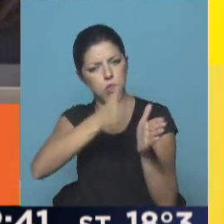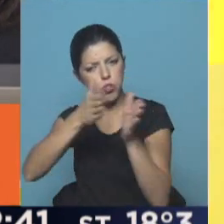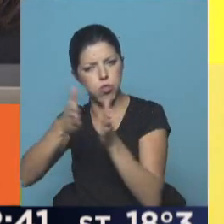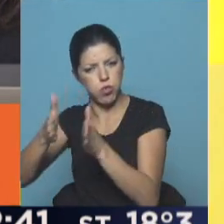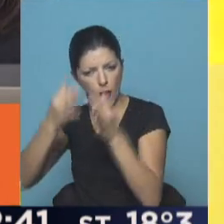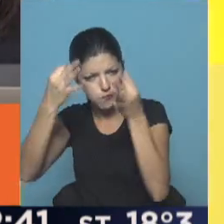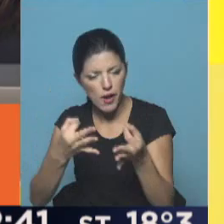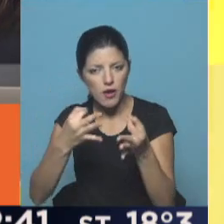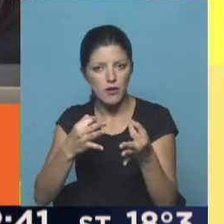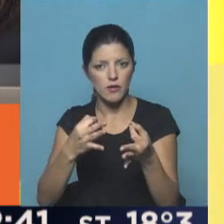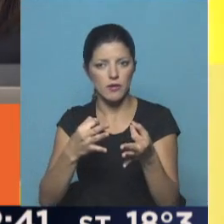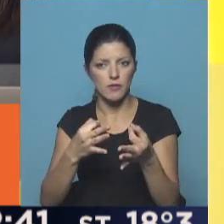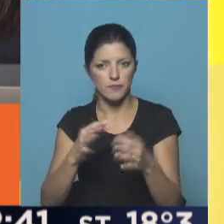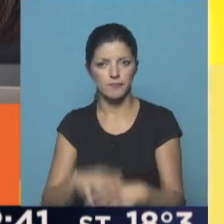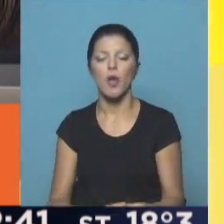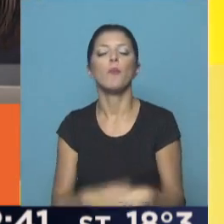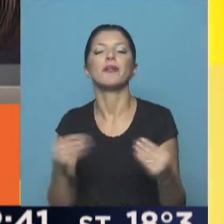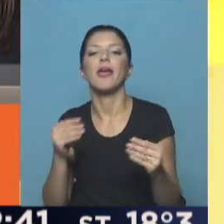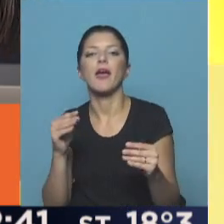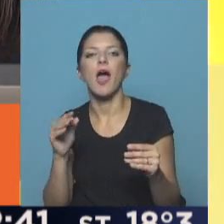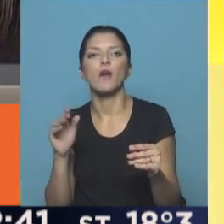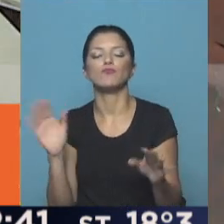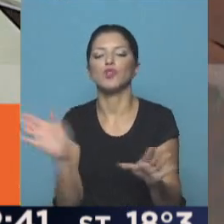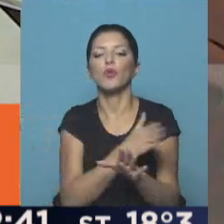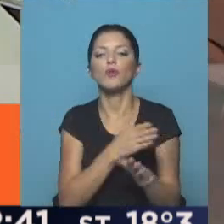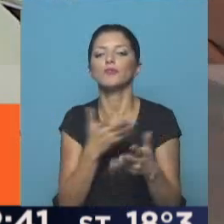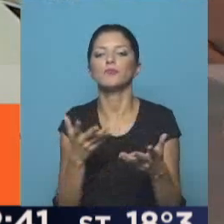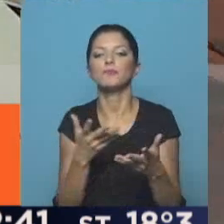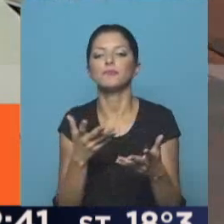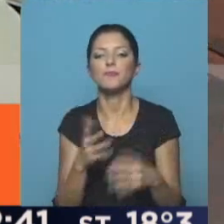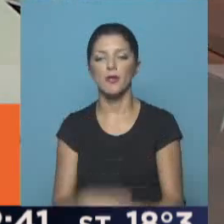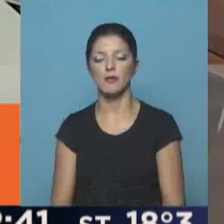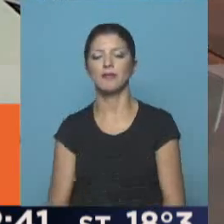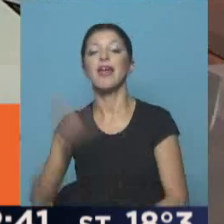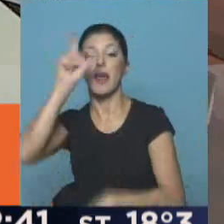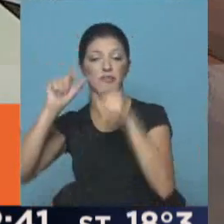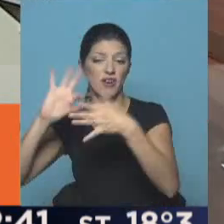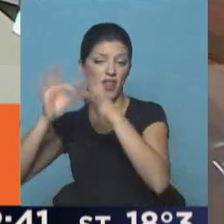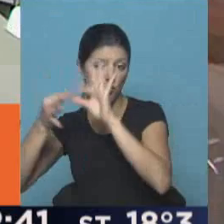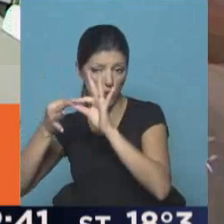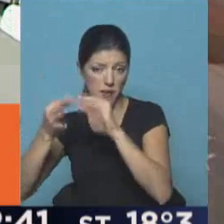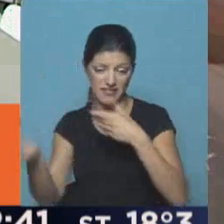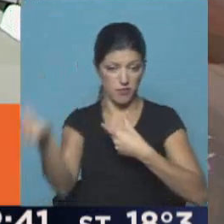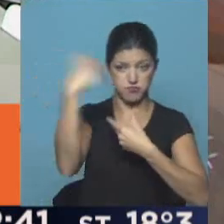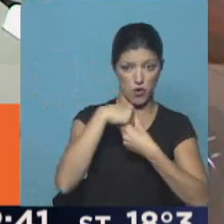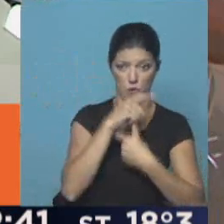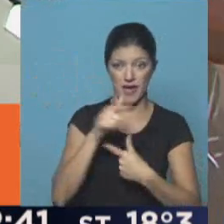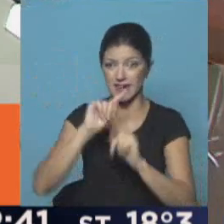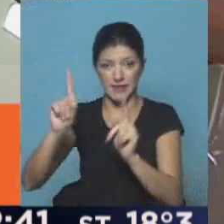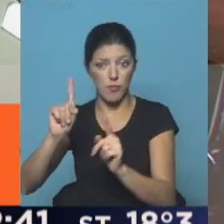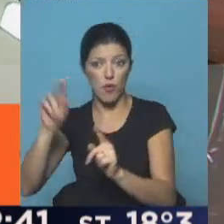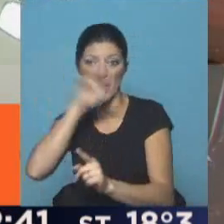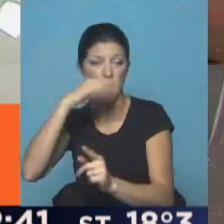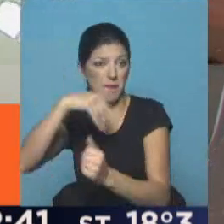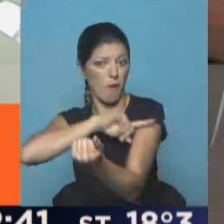los hechos, no es que no les importa mucho, no están involucrados los europeos y menos la mujer más poderosa del